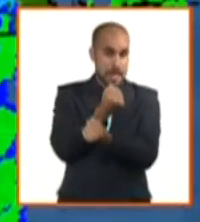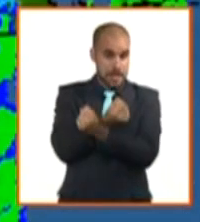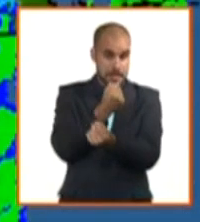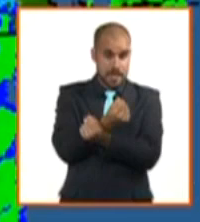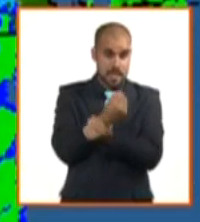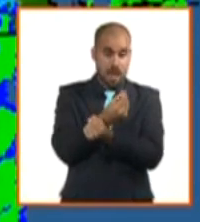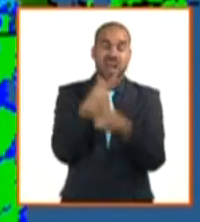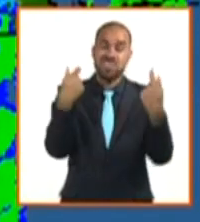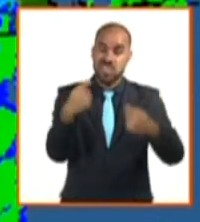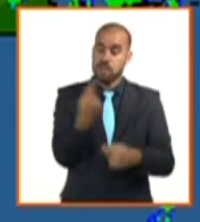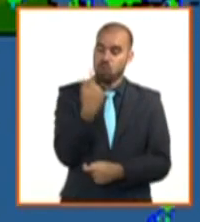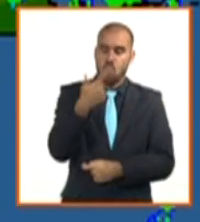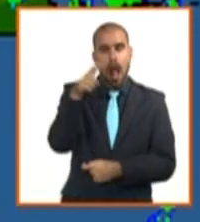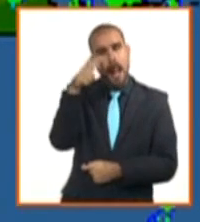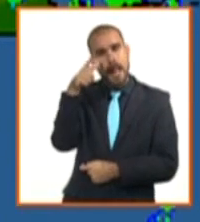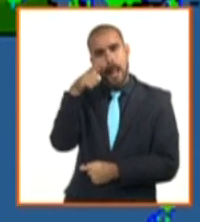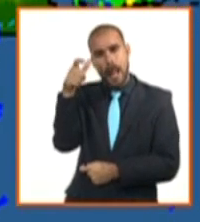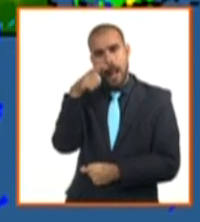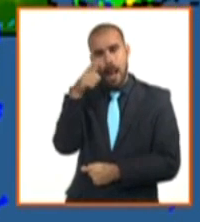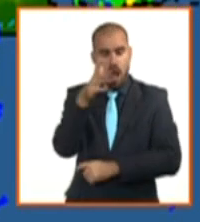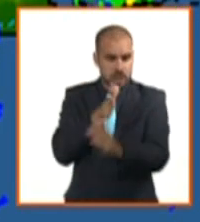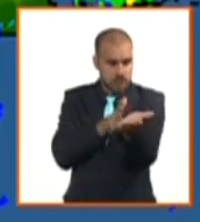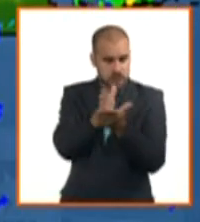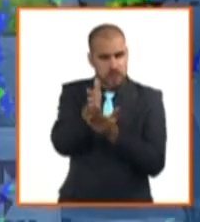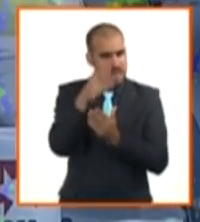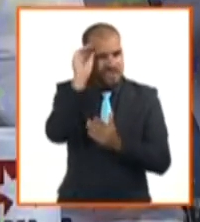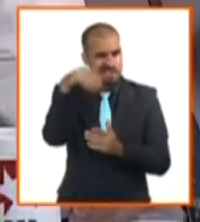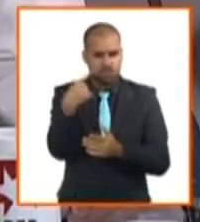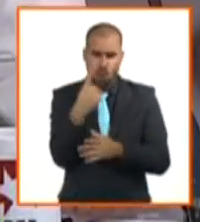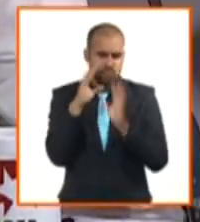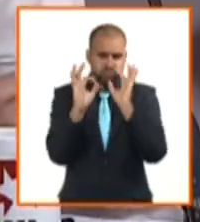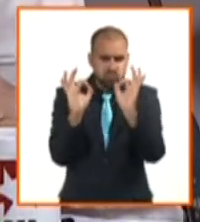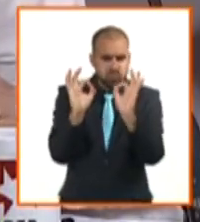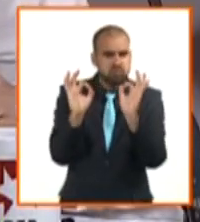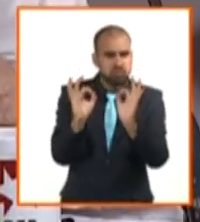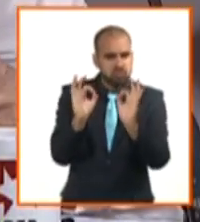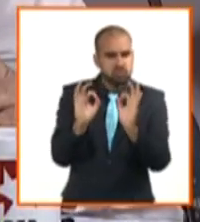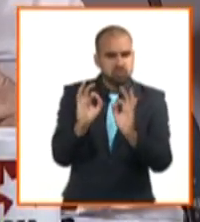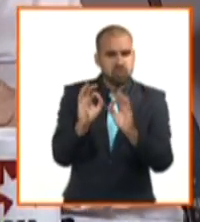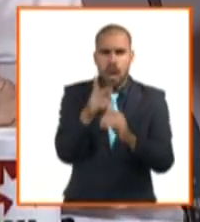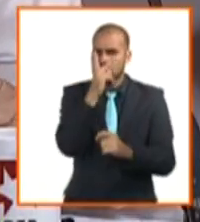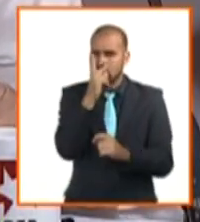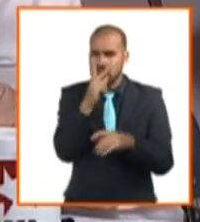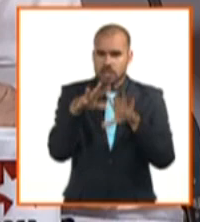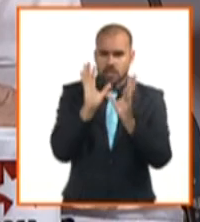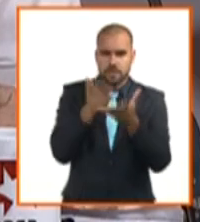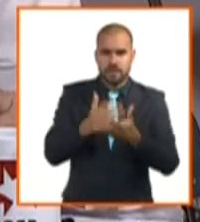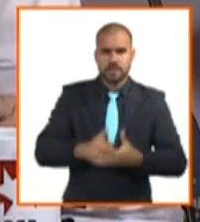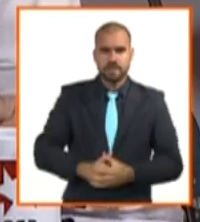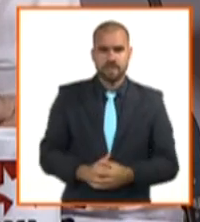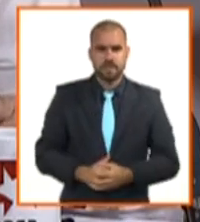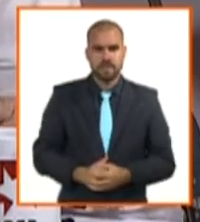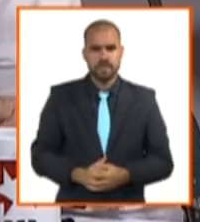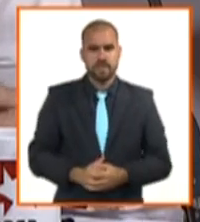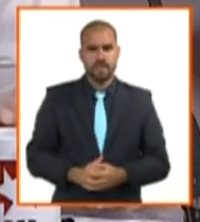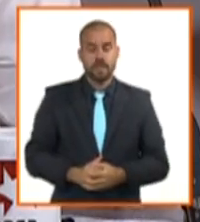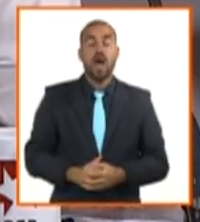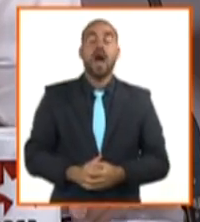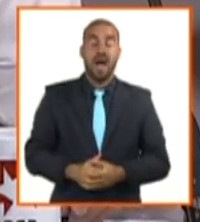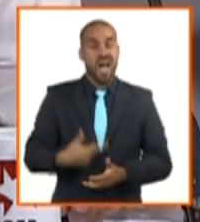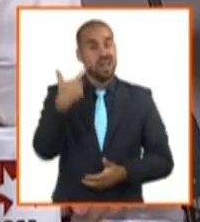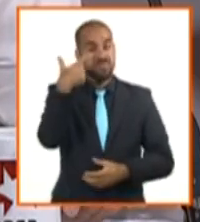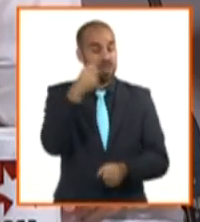vigilancia ha estado muy presente en todo este sistema un papel importante los jugados los radares